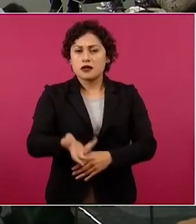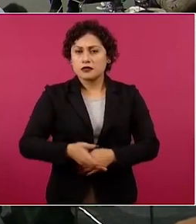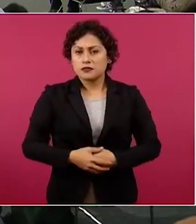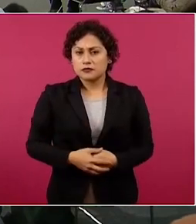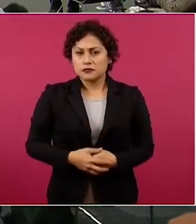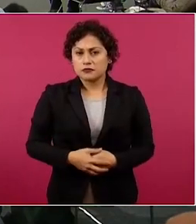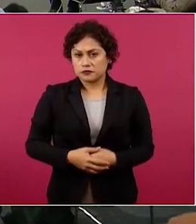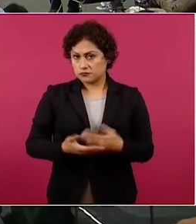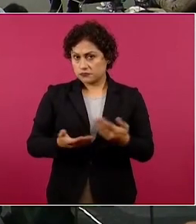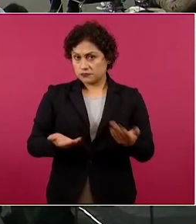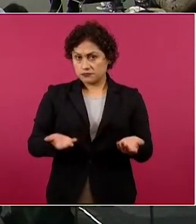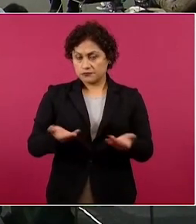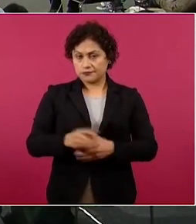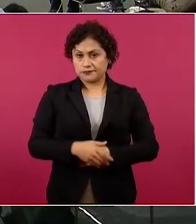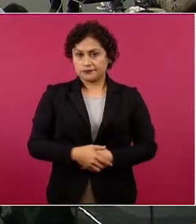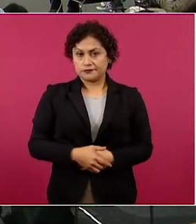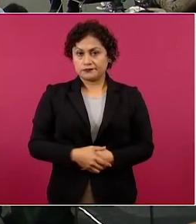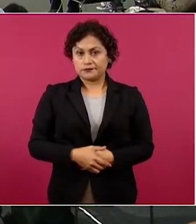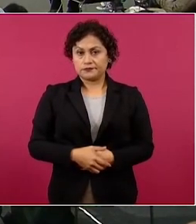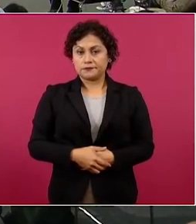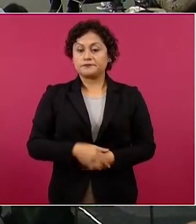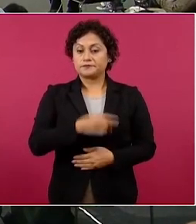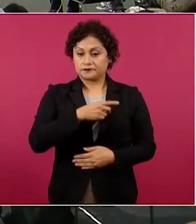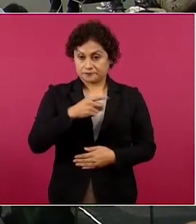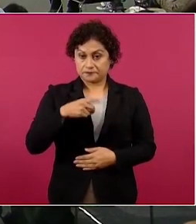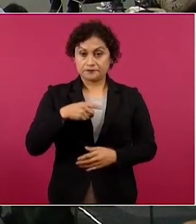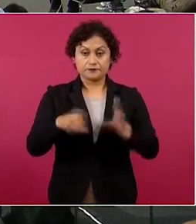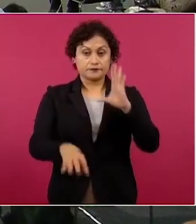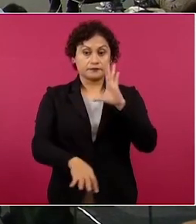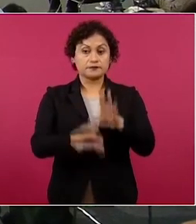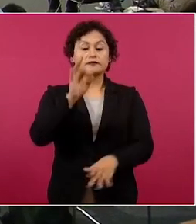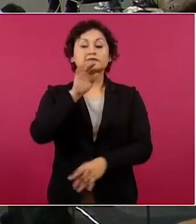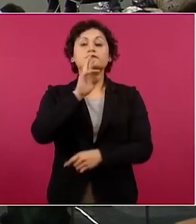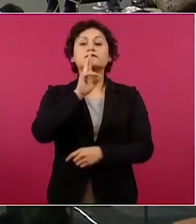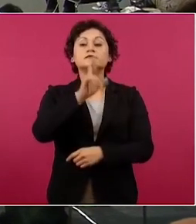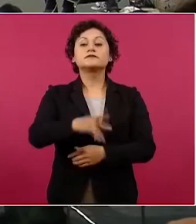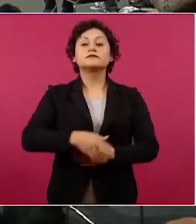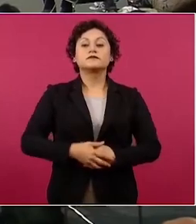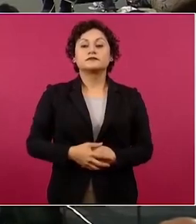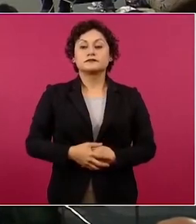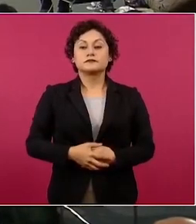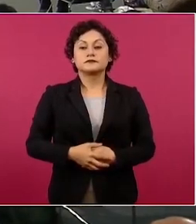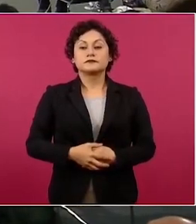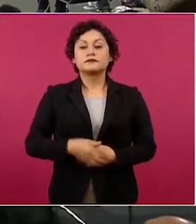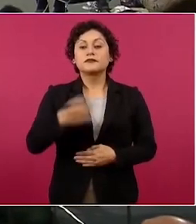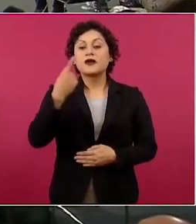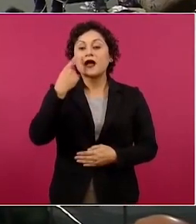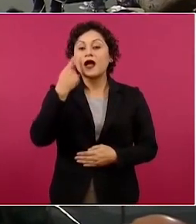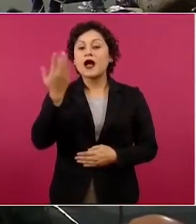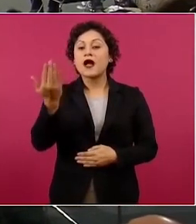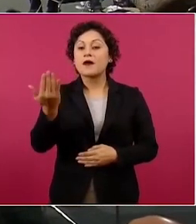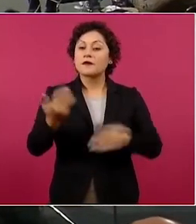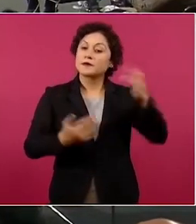¿sí? Se tiene que aclarar. A ver.